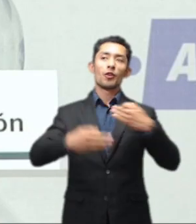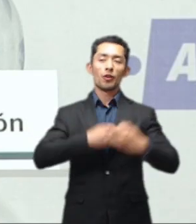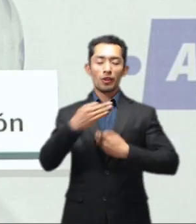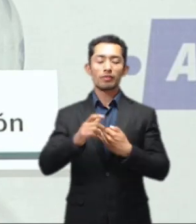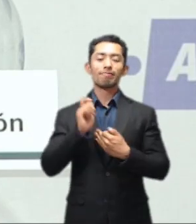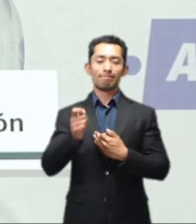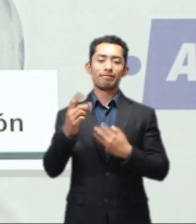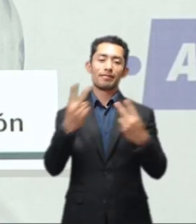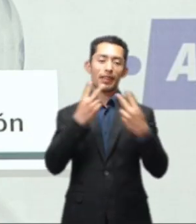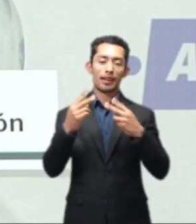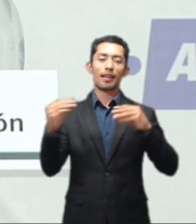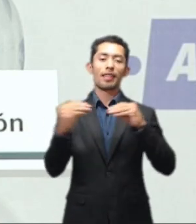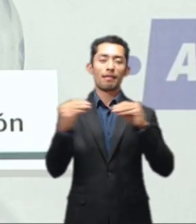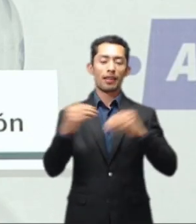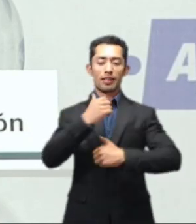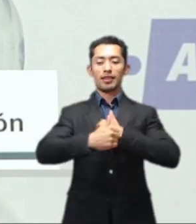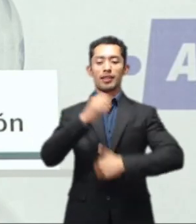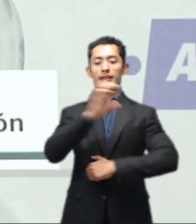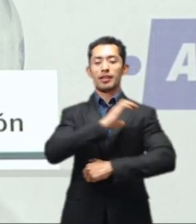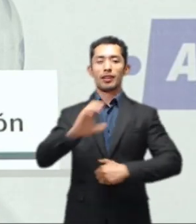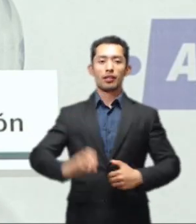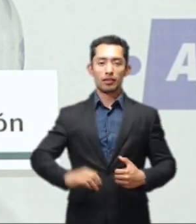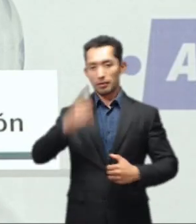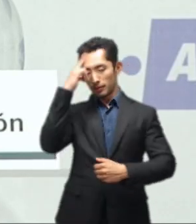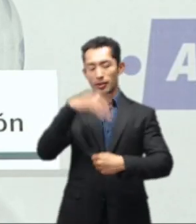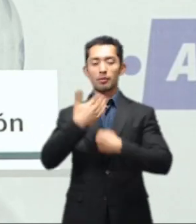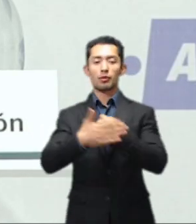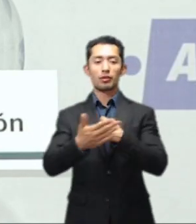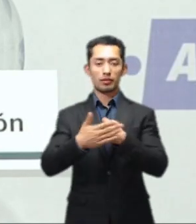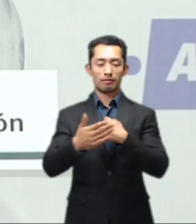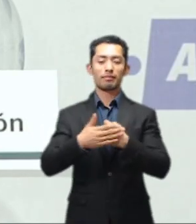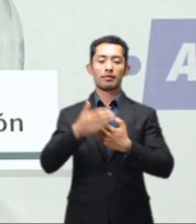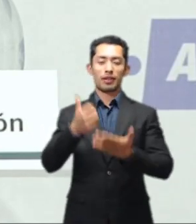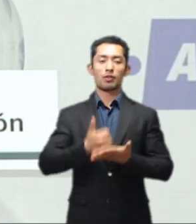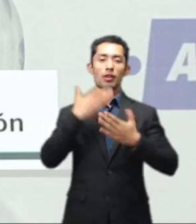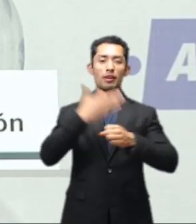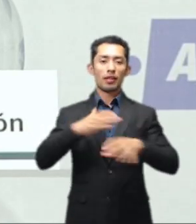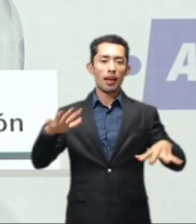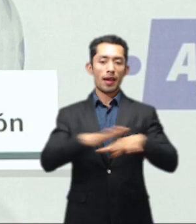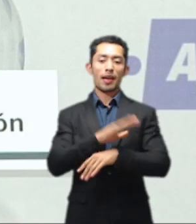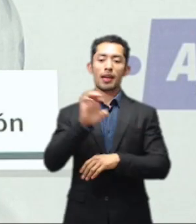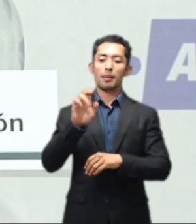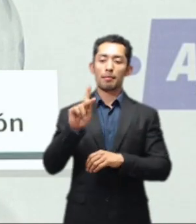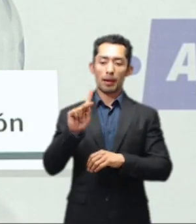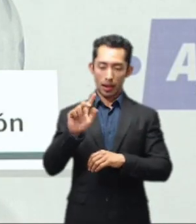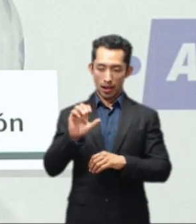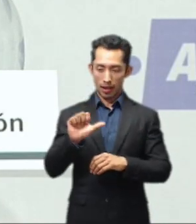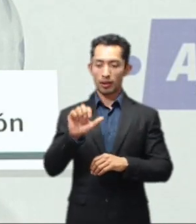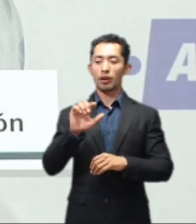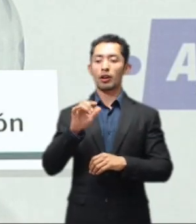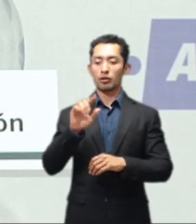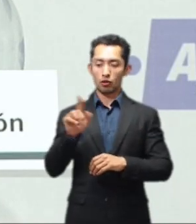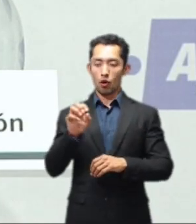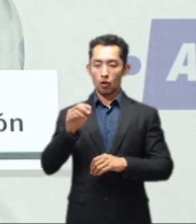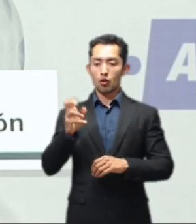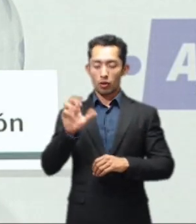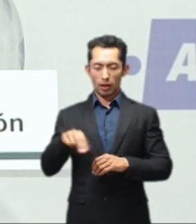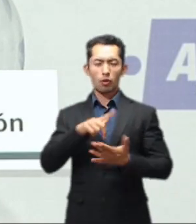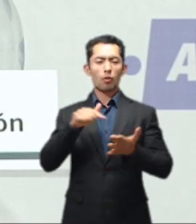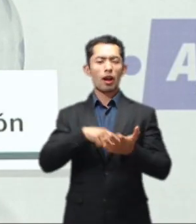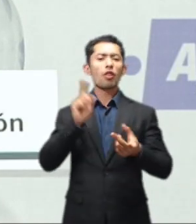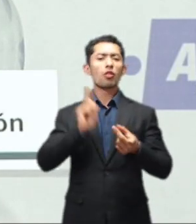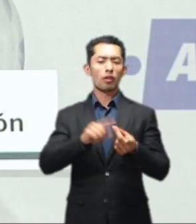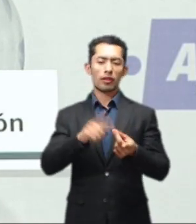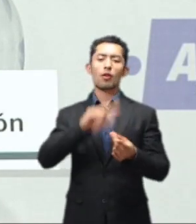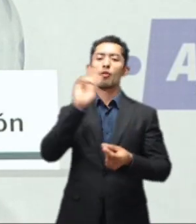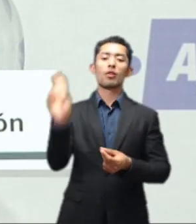se encuentra siguiendo el debate entre las candidaturas que aspiran a encabezar el ayuntamiento de paso yucan nos encontramos en las instalaciones de